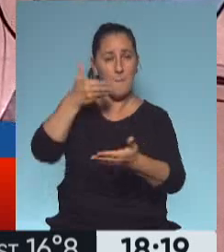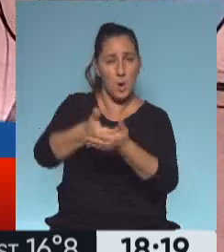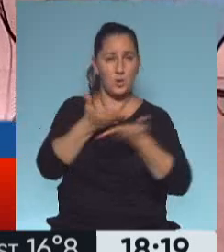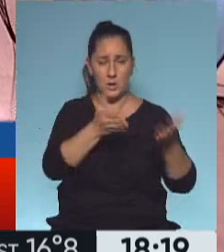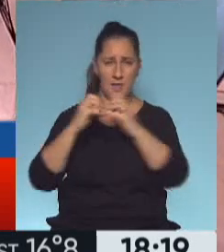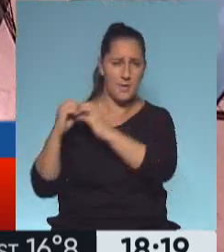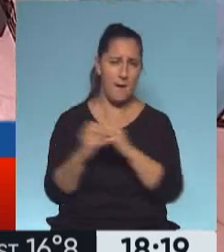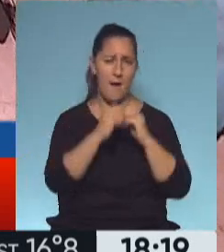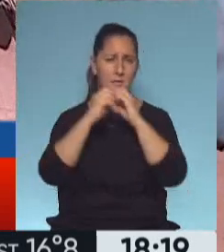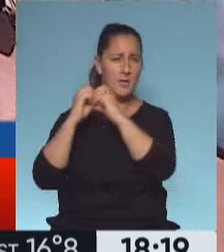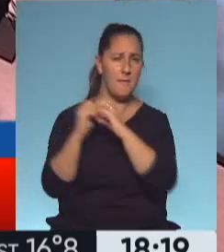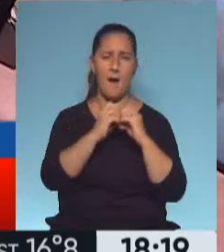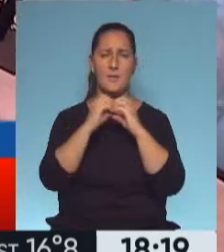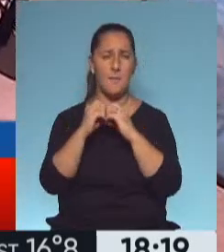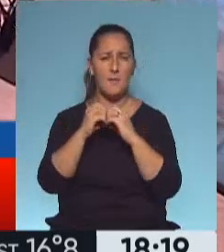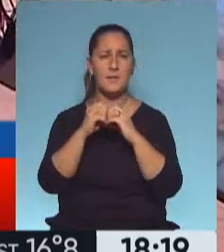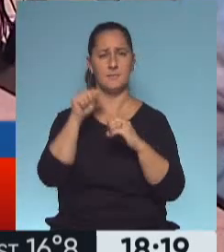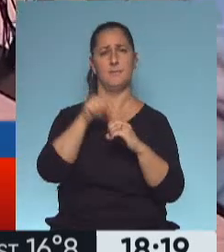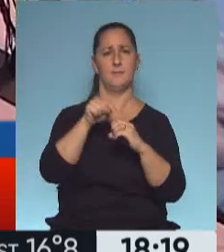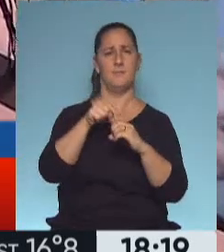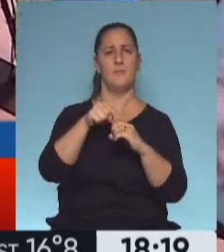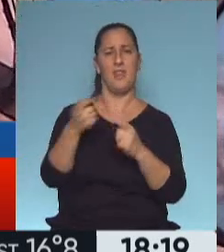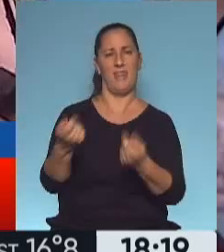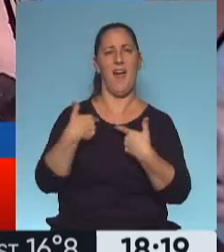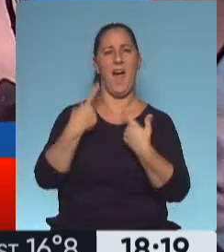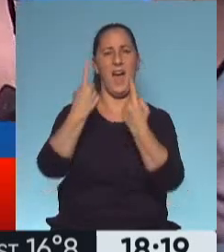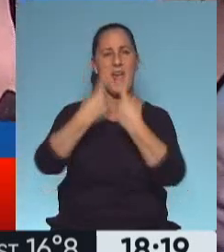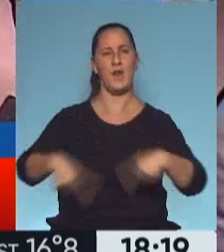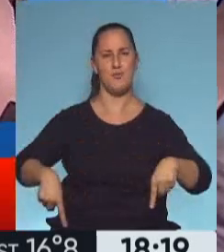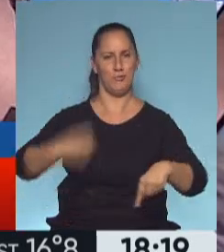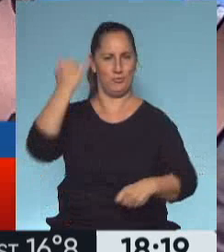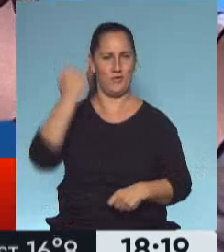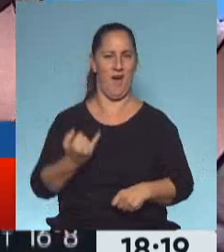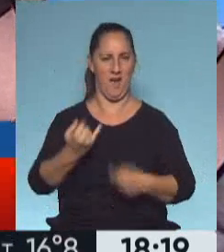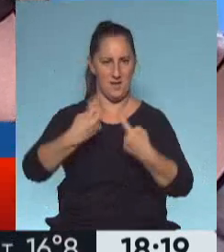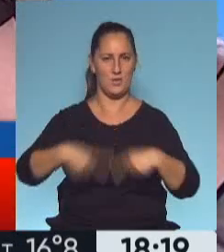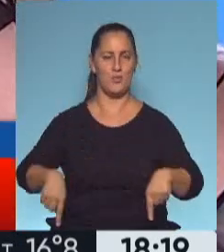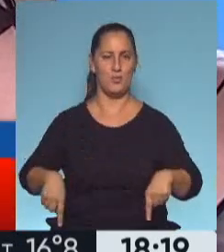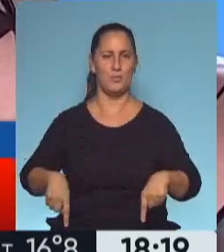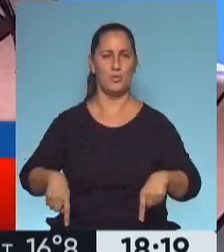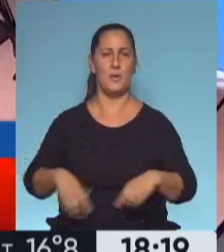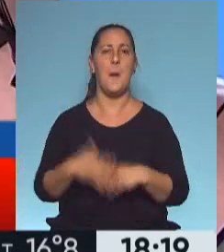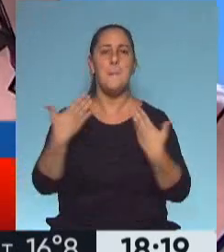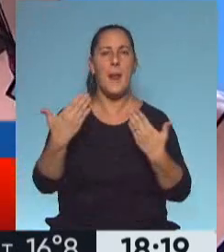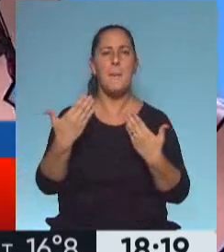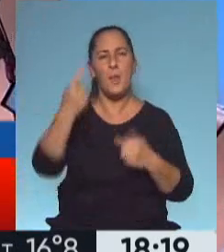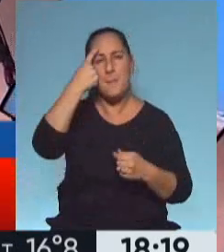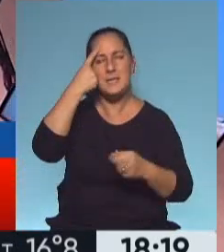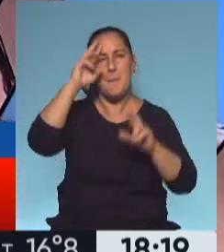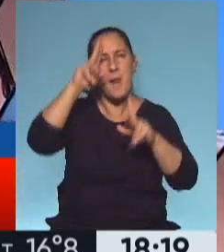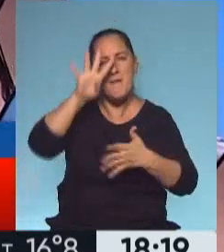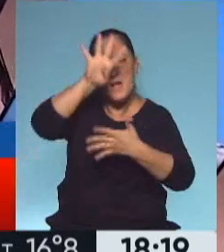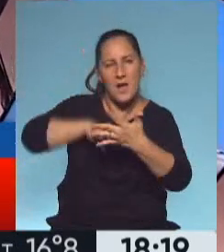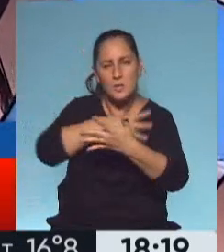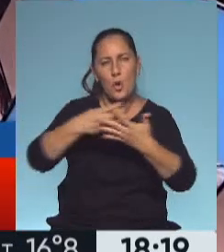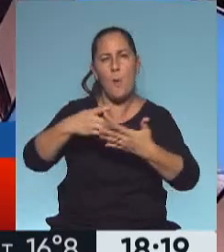solidario, pero eso nos permite contar con recursos para poder poner en práctica políticas públicas